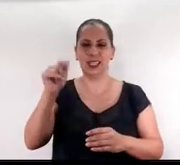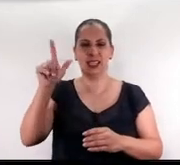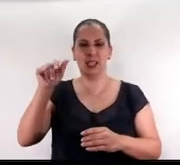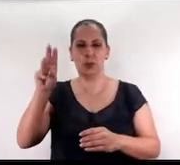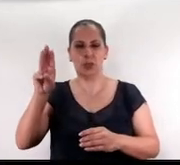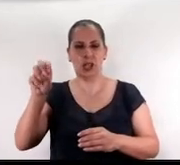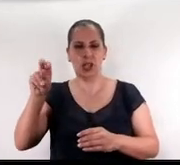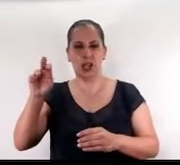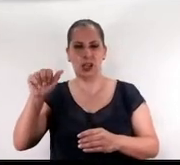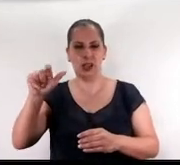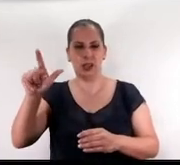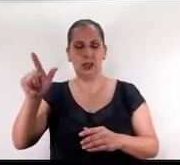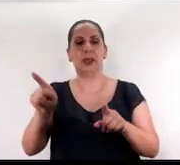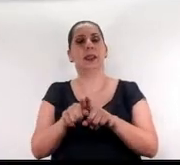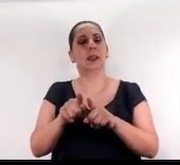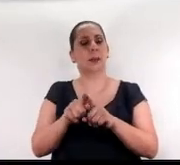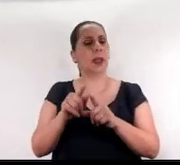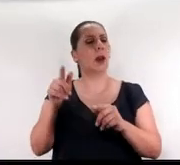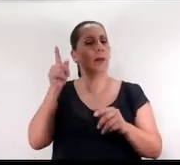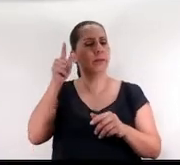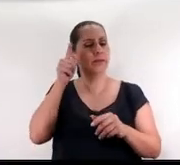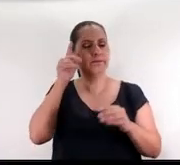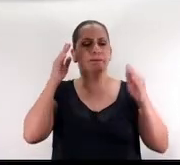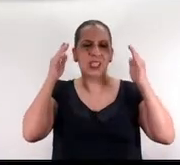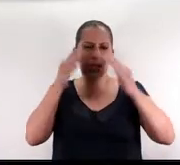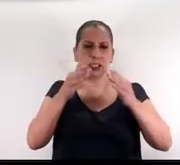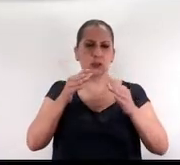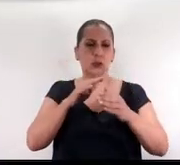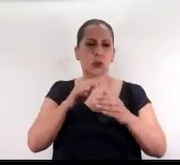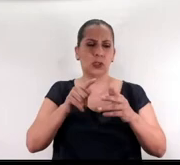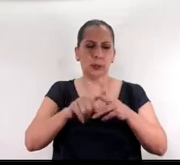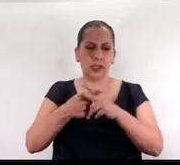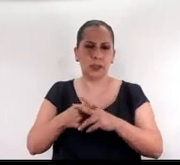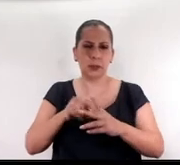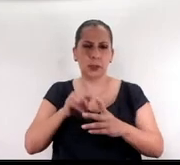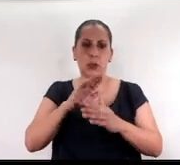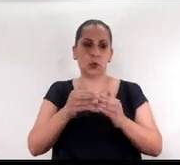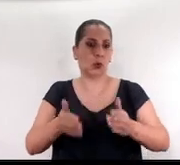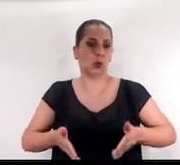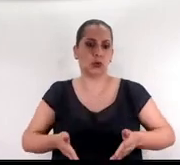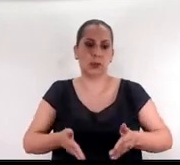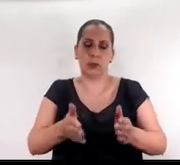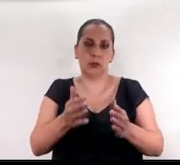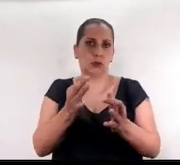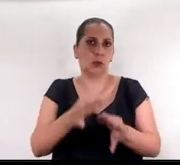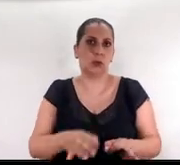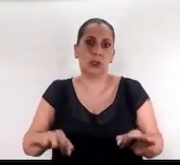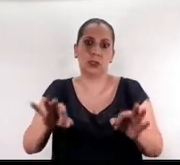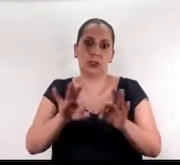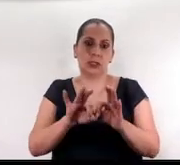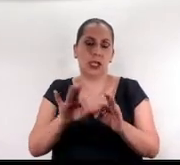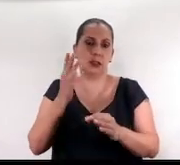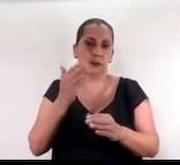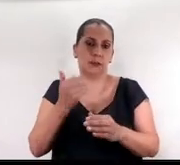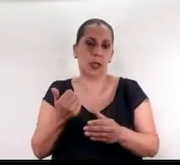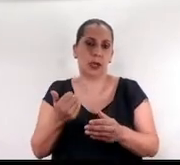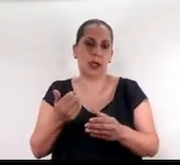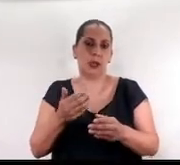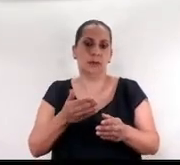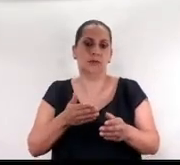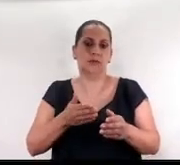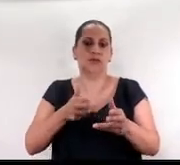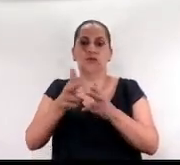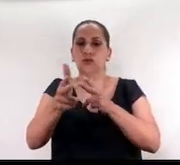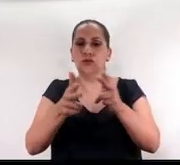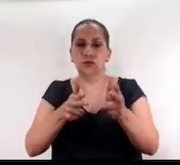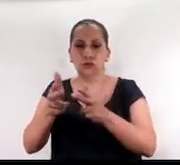al mantenimiento de esos caminos que son esenciales para la producción. Digamos, no solo